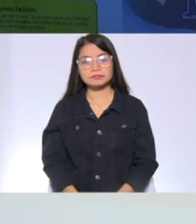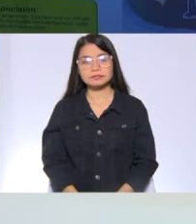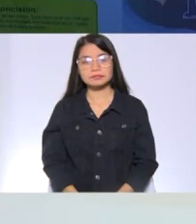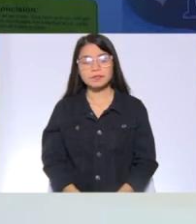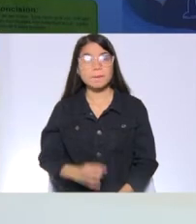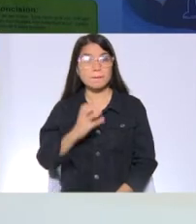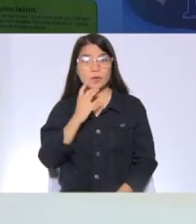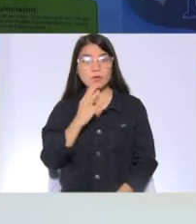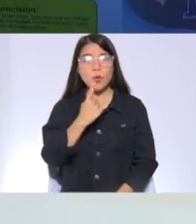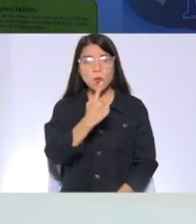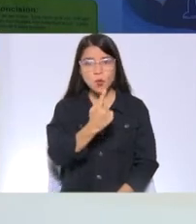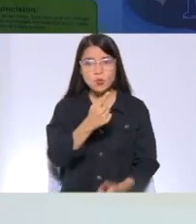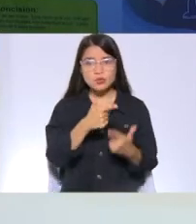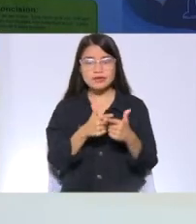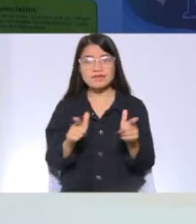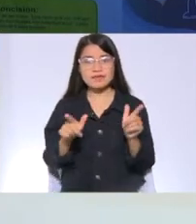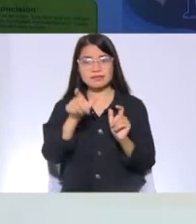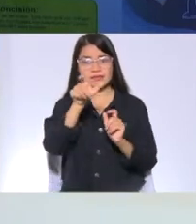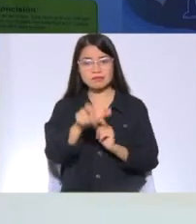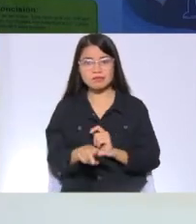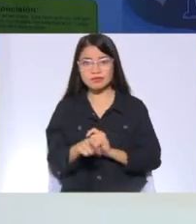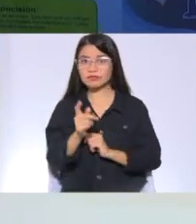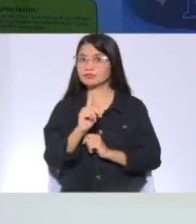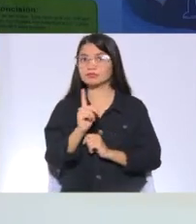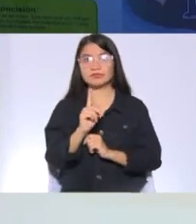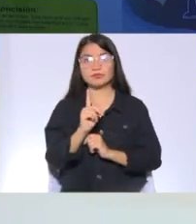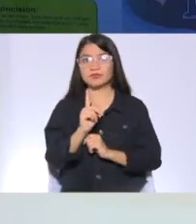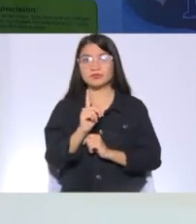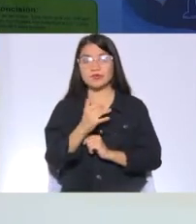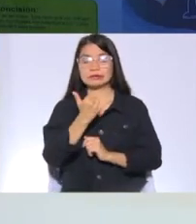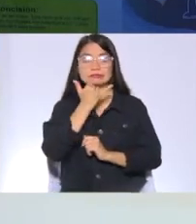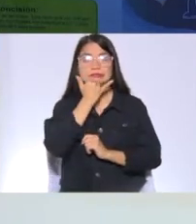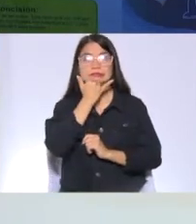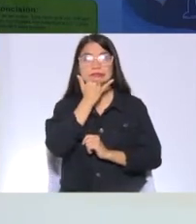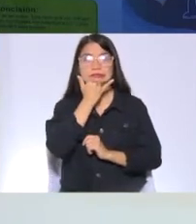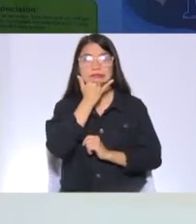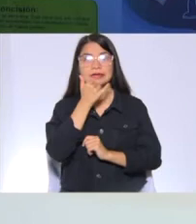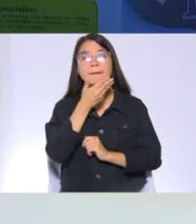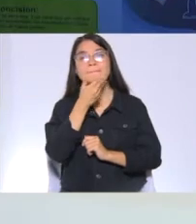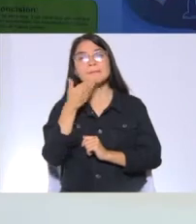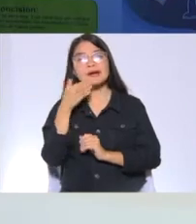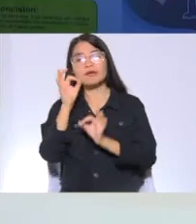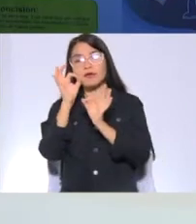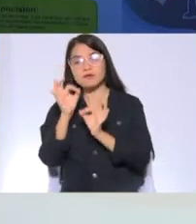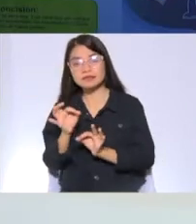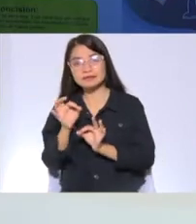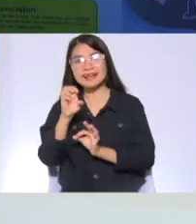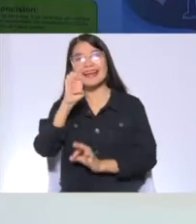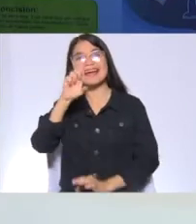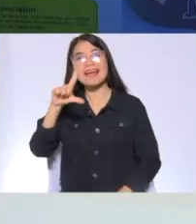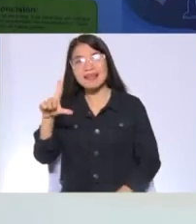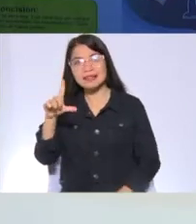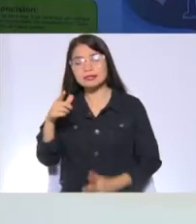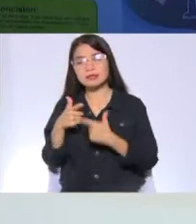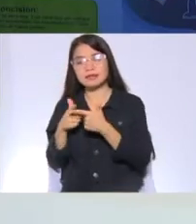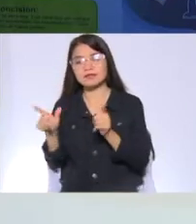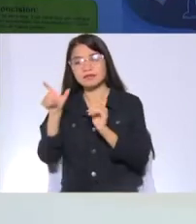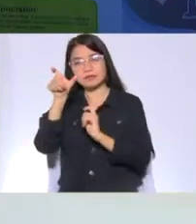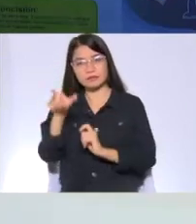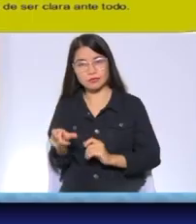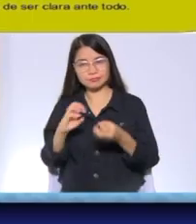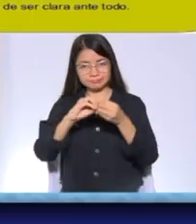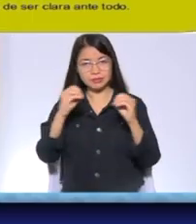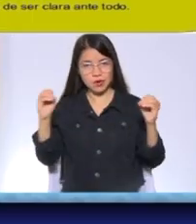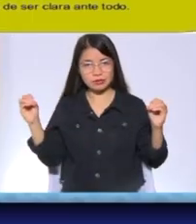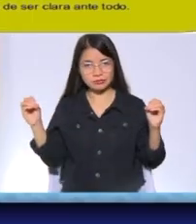libertador. Debemos decir el libertador, porque el libertador es uno solo, Simón Bolívar, y él es el único que ostenta ese título.